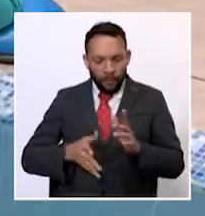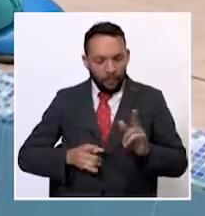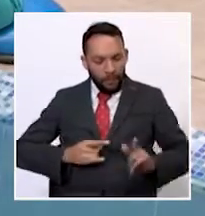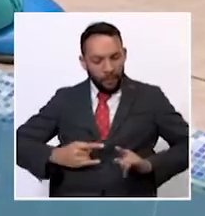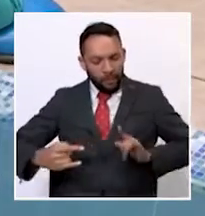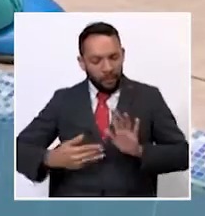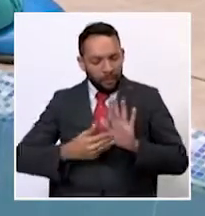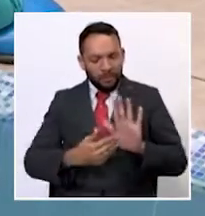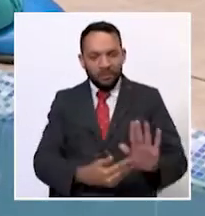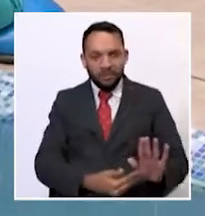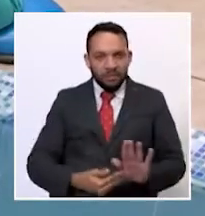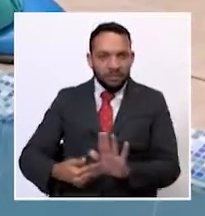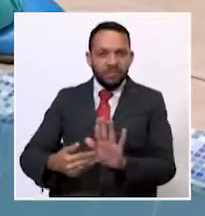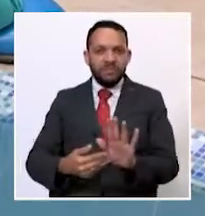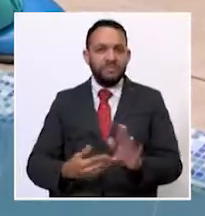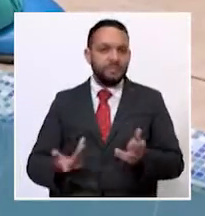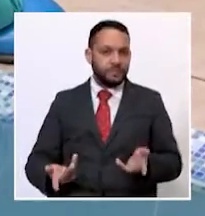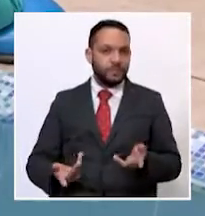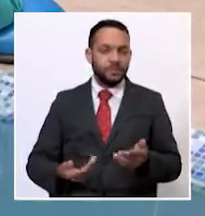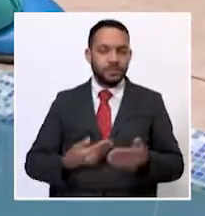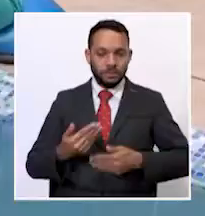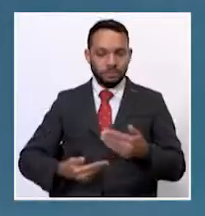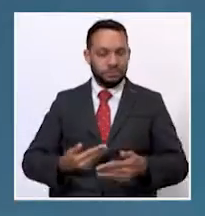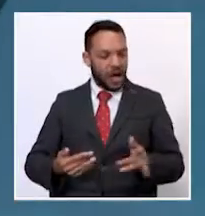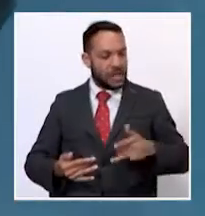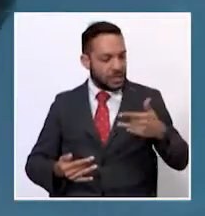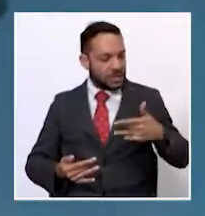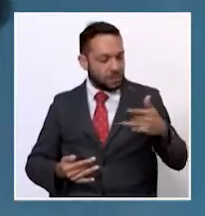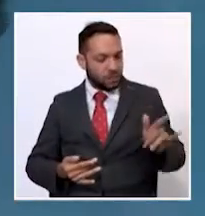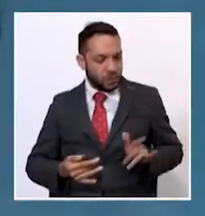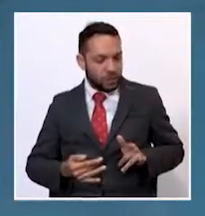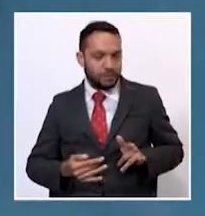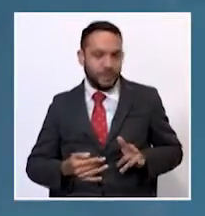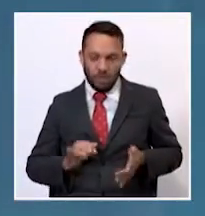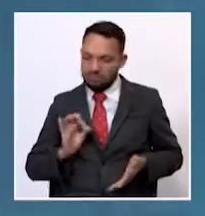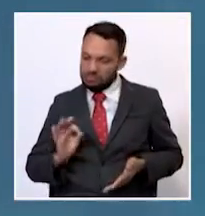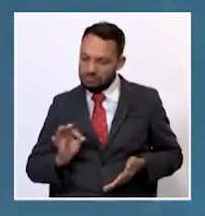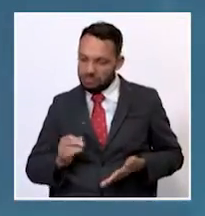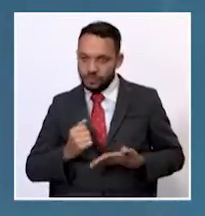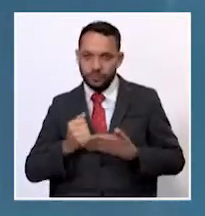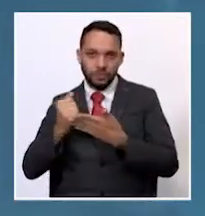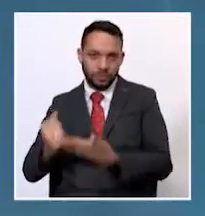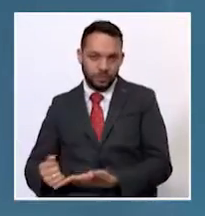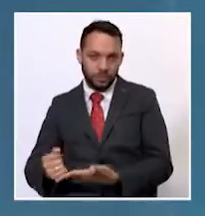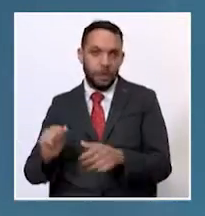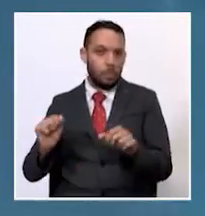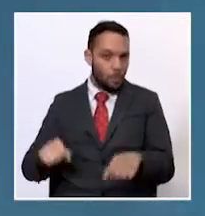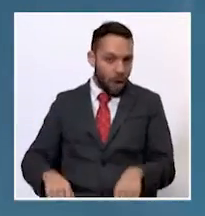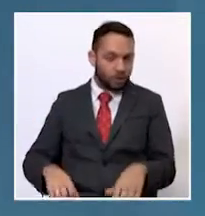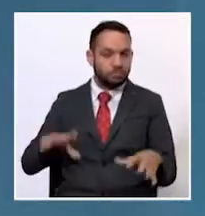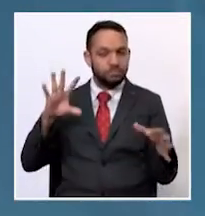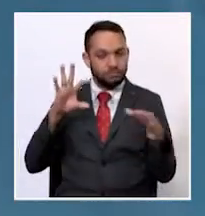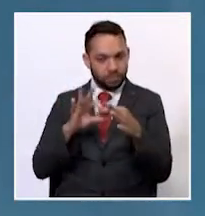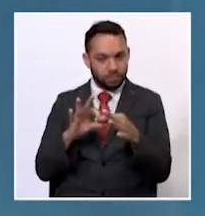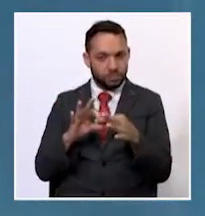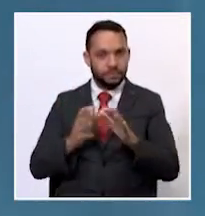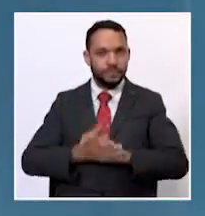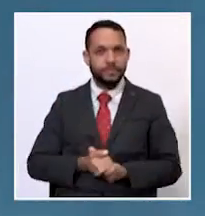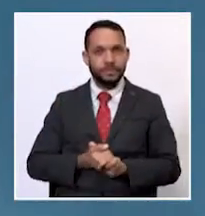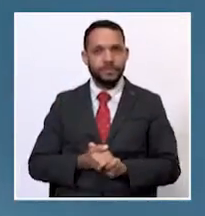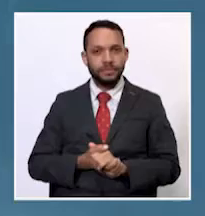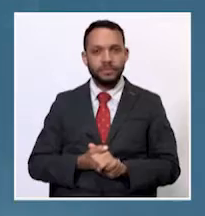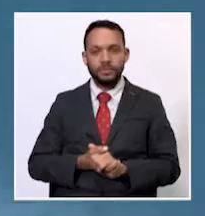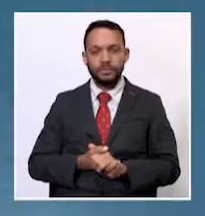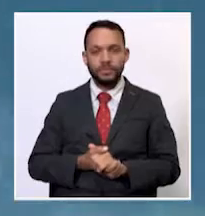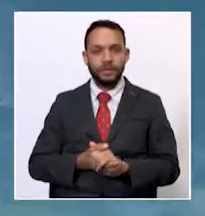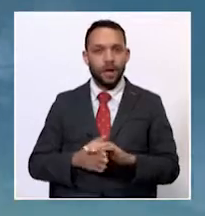A veces puede haber unas catarsis emocionales, no es lo que siempre sucede, pero es posible como